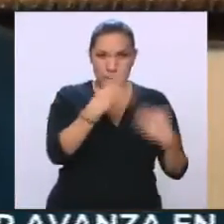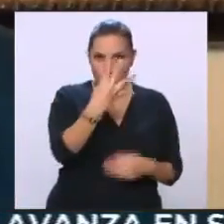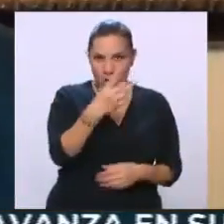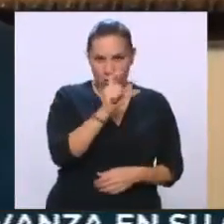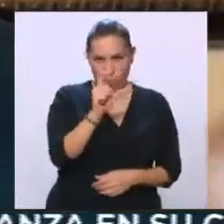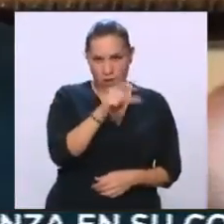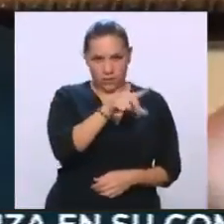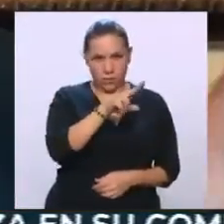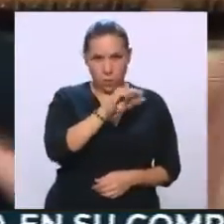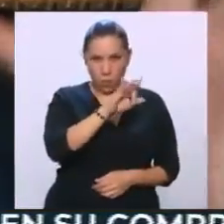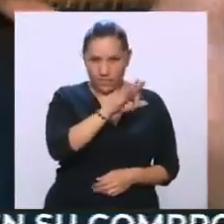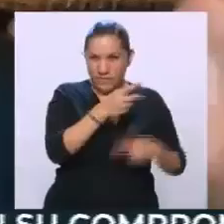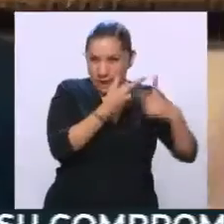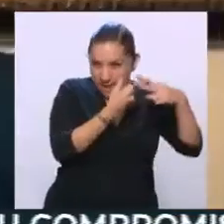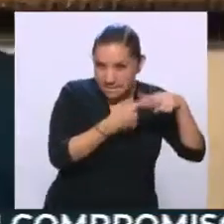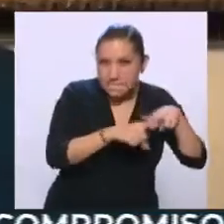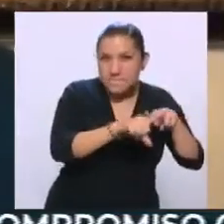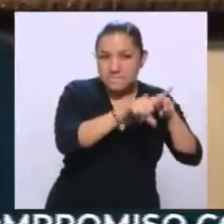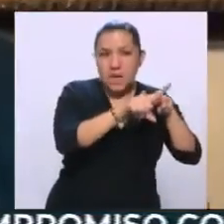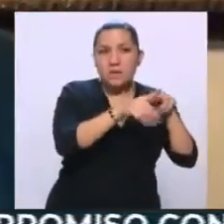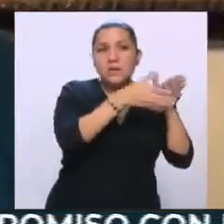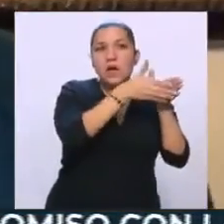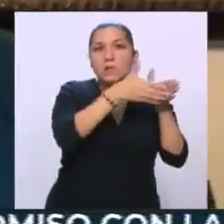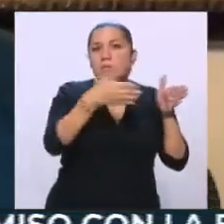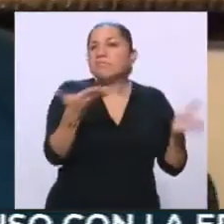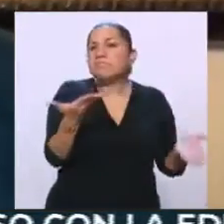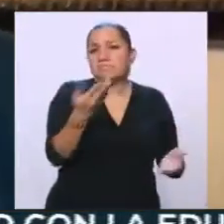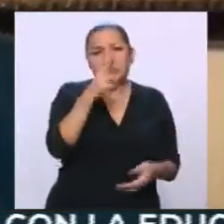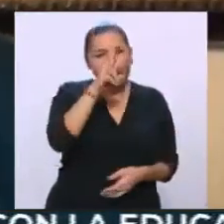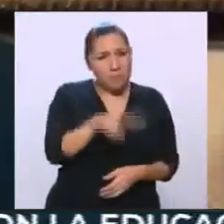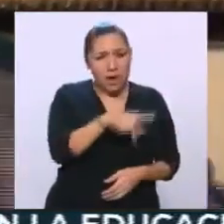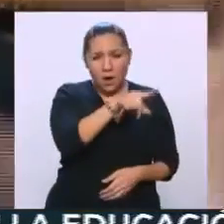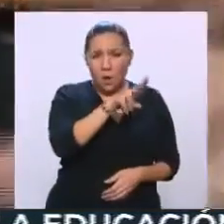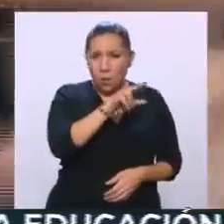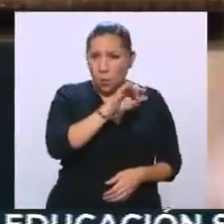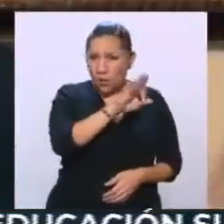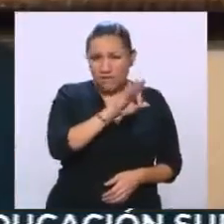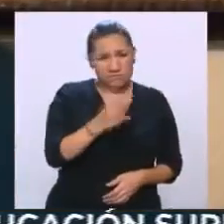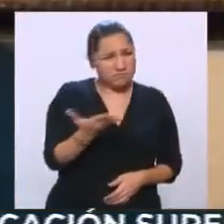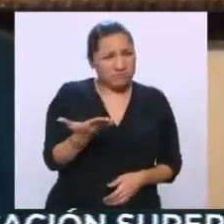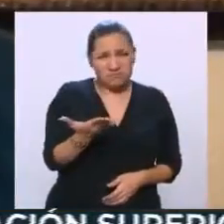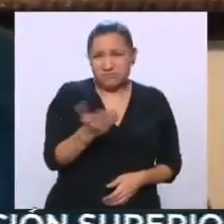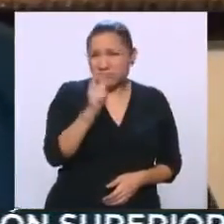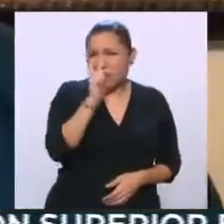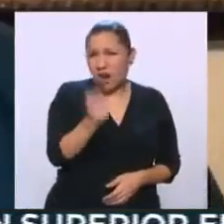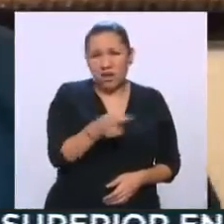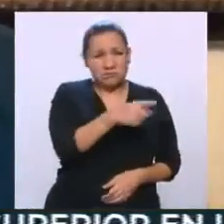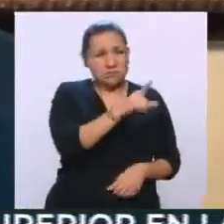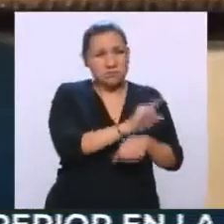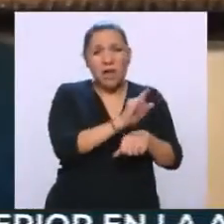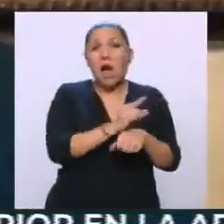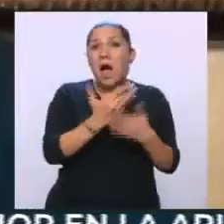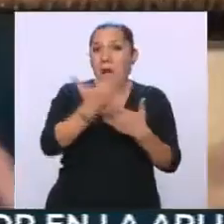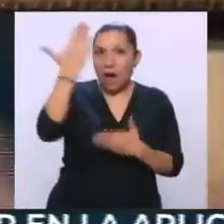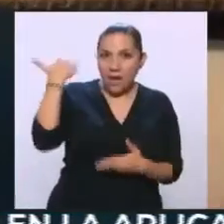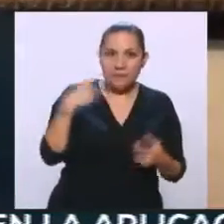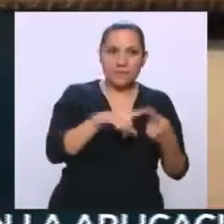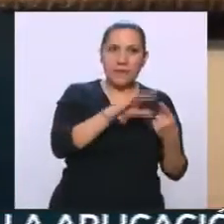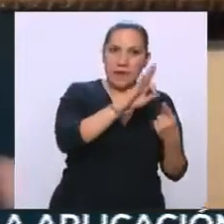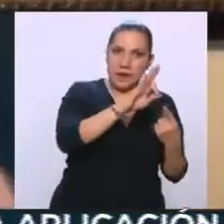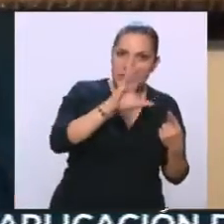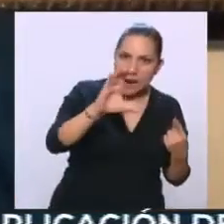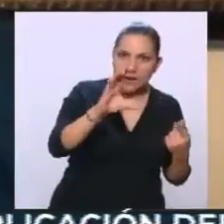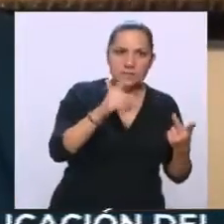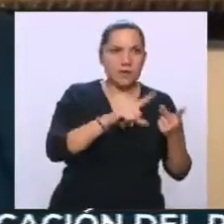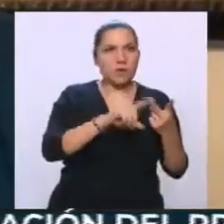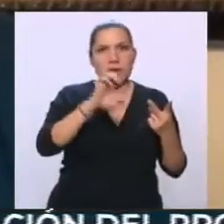UIF. Y yo le llamo la UIF de chocolate porque ni Calderón ni Peña Nieto estaban realmente interesados en que funcionara. Y cómo no,